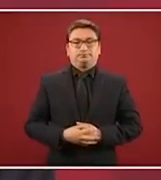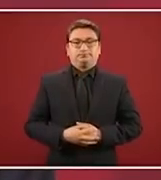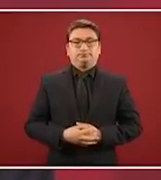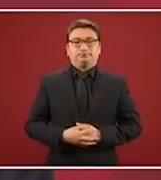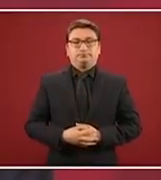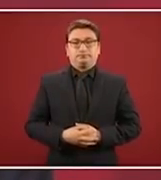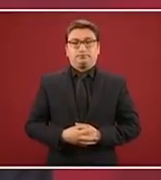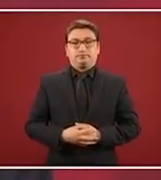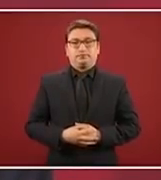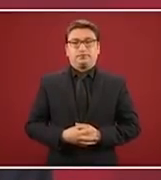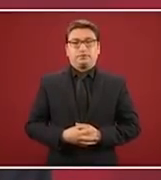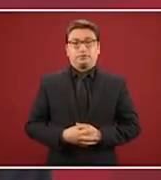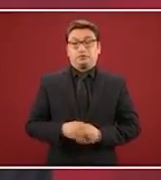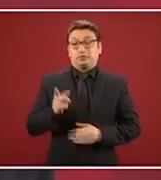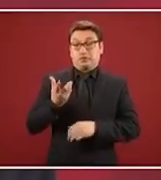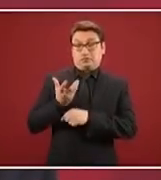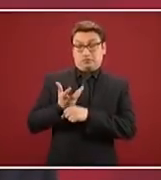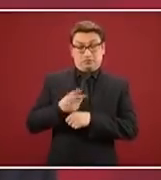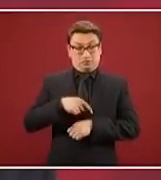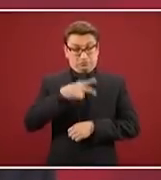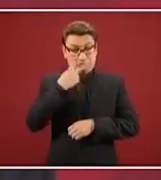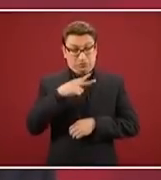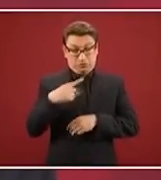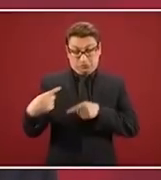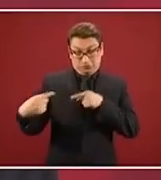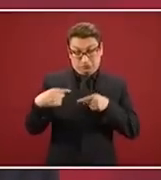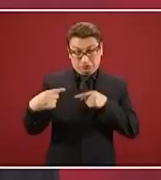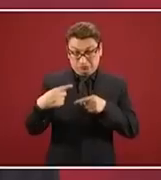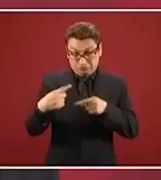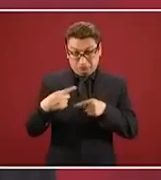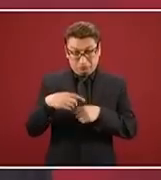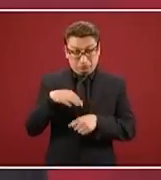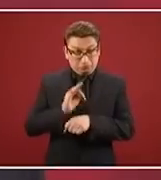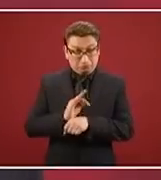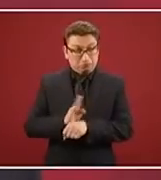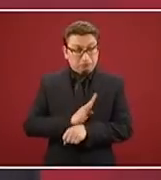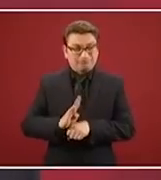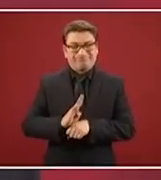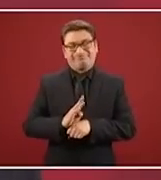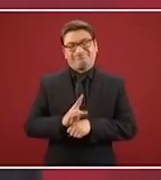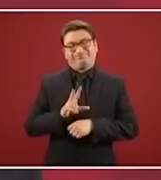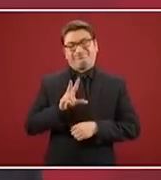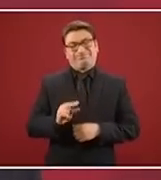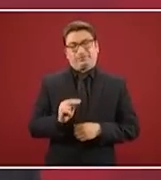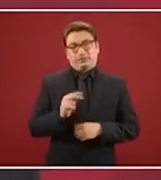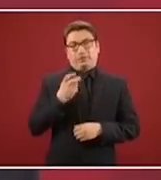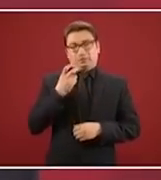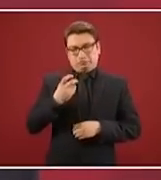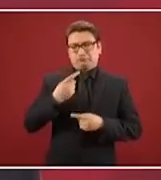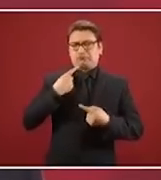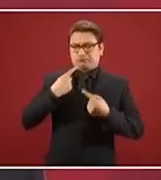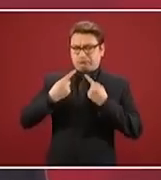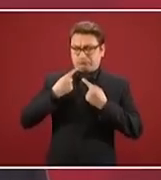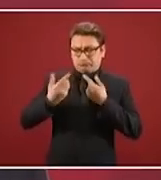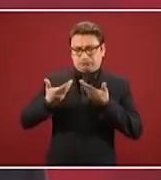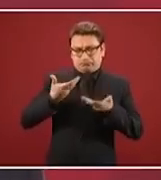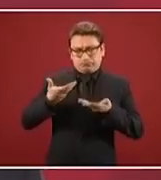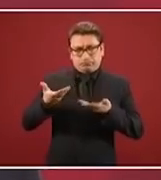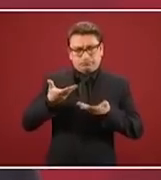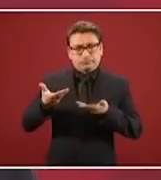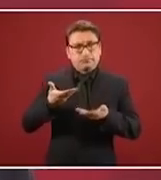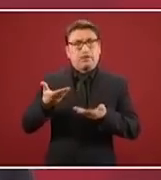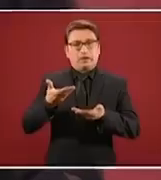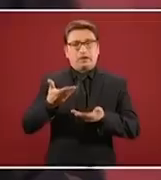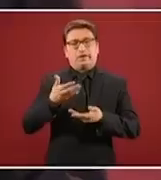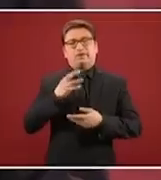beneficiado a nadie e se tomaron medidas y hay